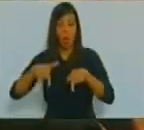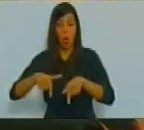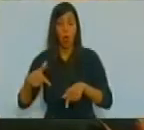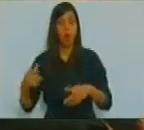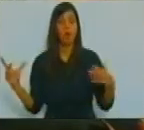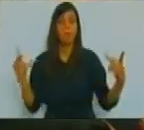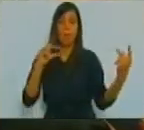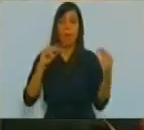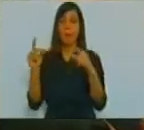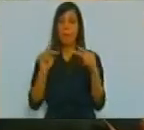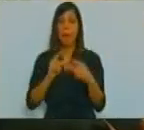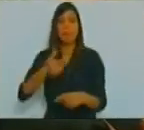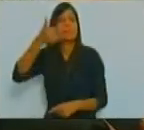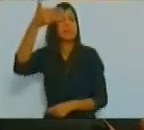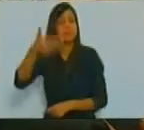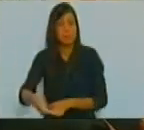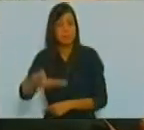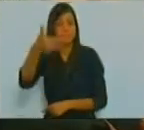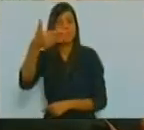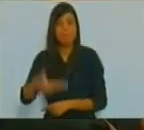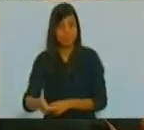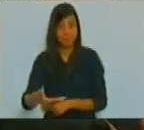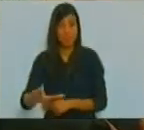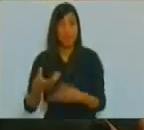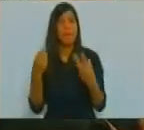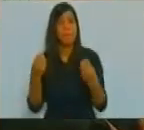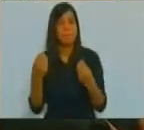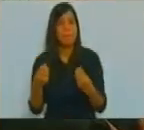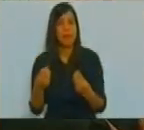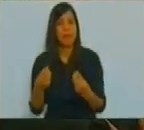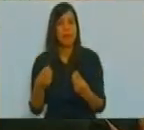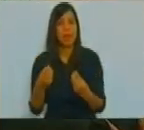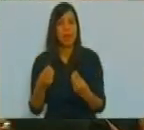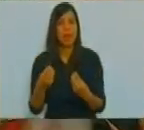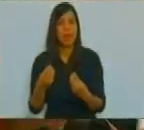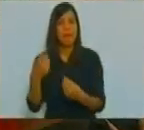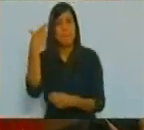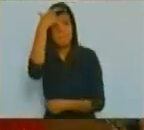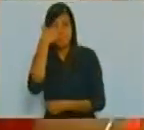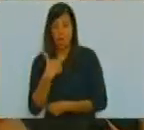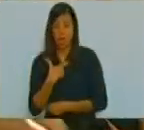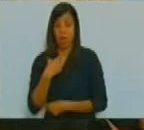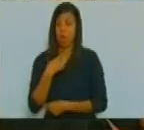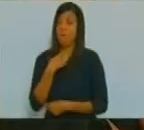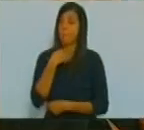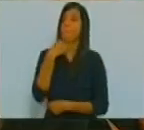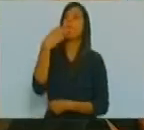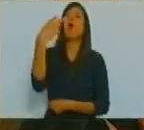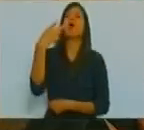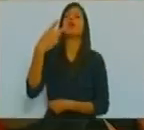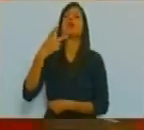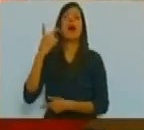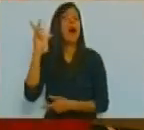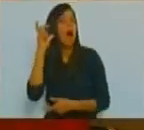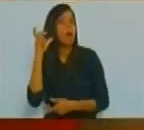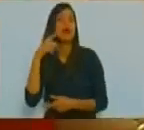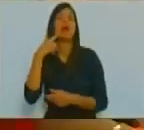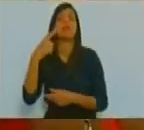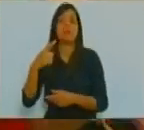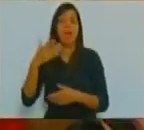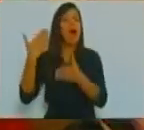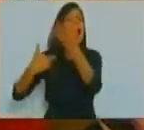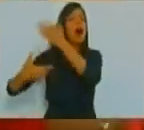presidenta y es muy importante para las voces de quienes fuimos excluidos como los afrodescendientes